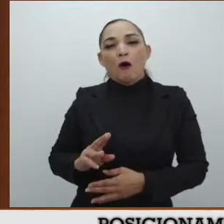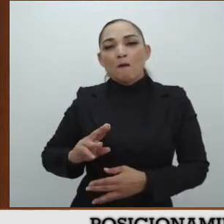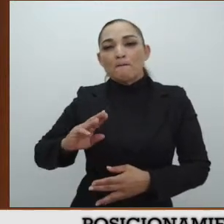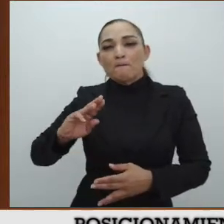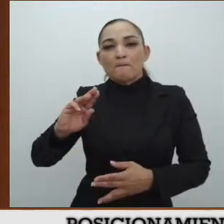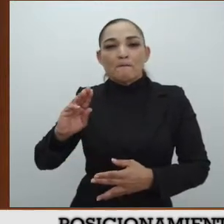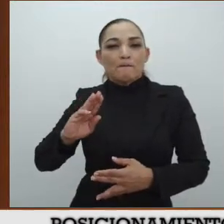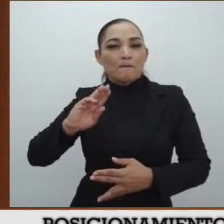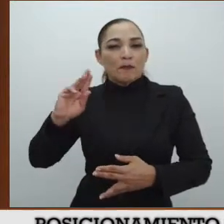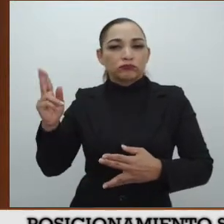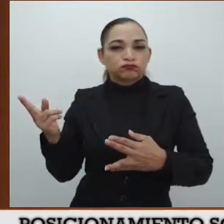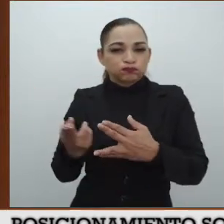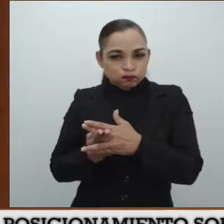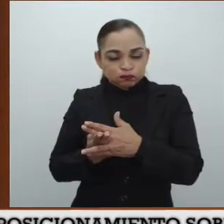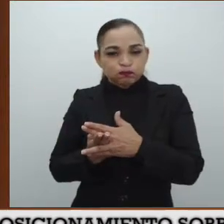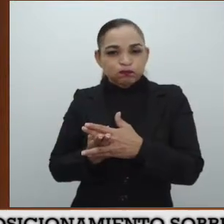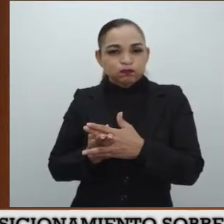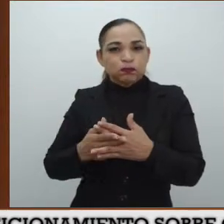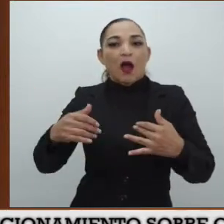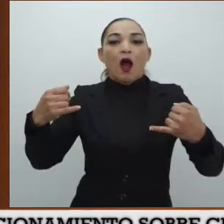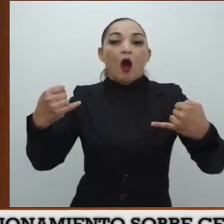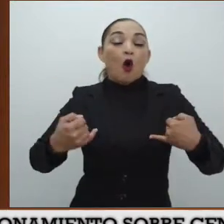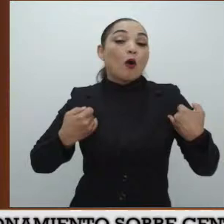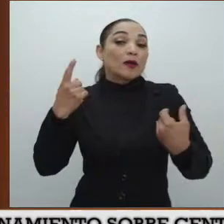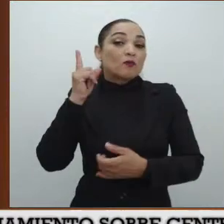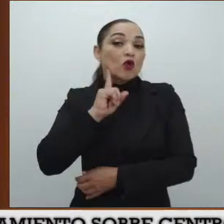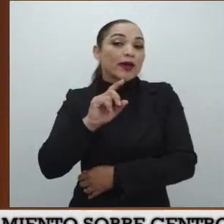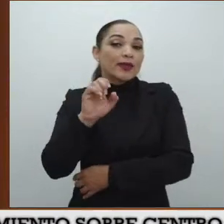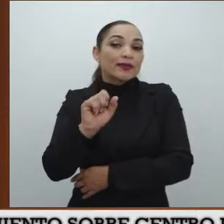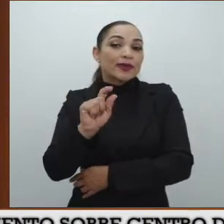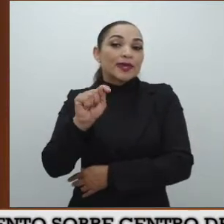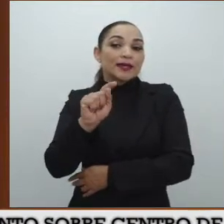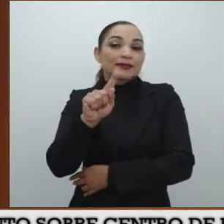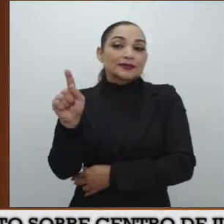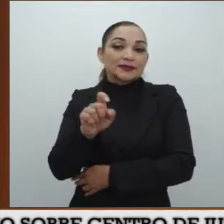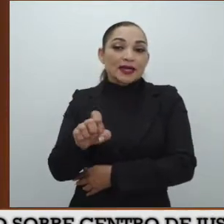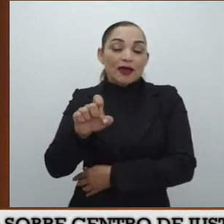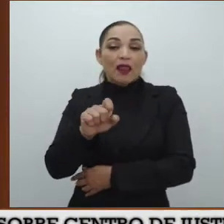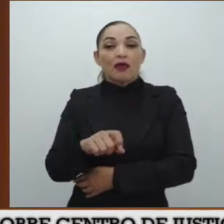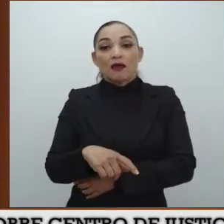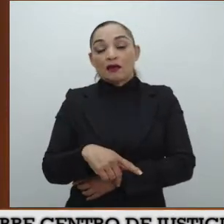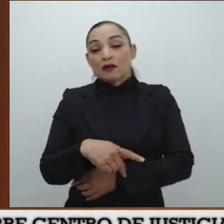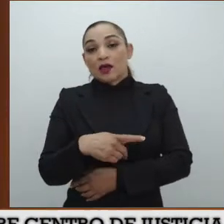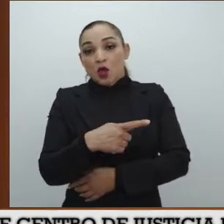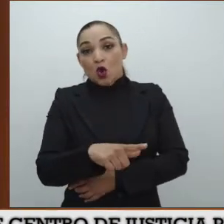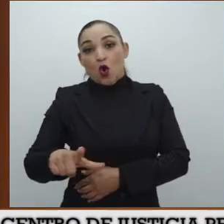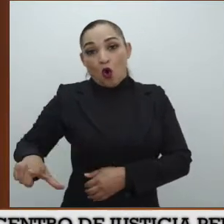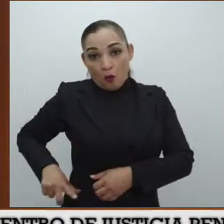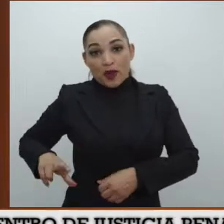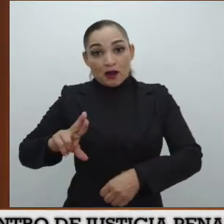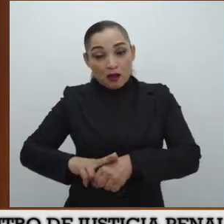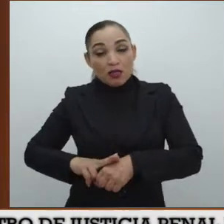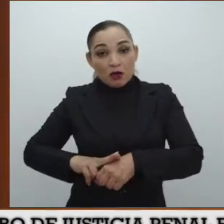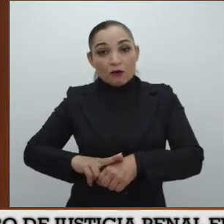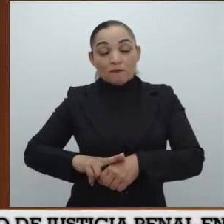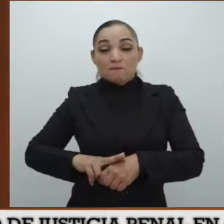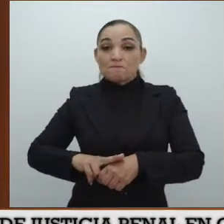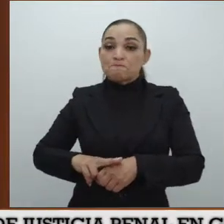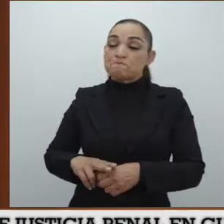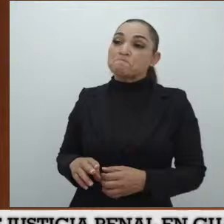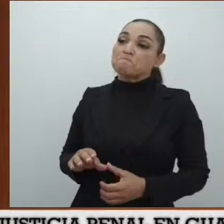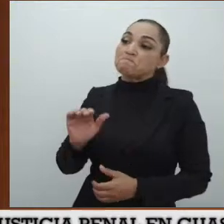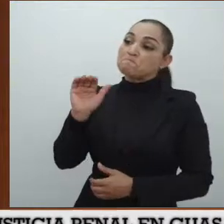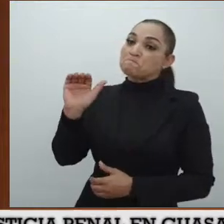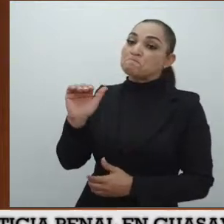la joven Itzel, donde el propio gobernador pidió disculpas a los familiares de la joven fallecida por